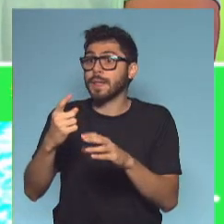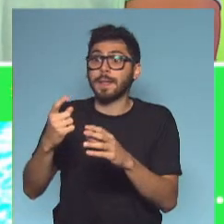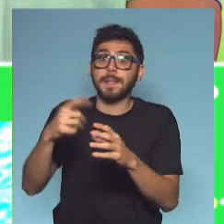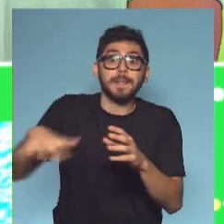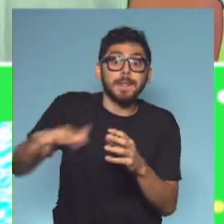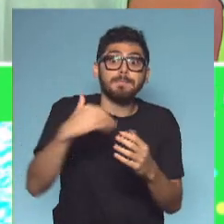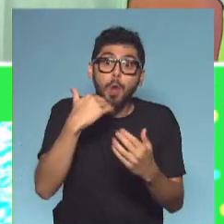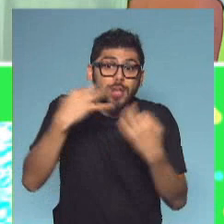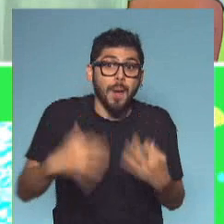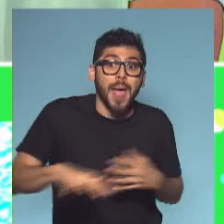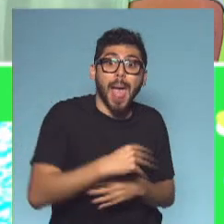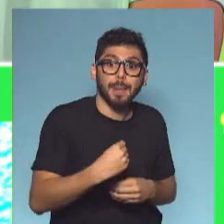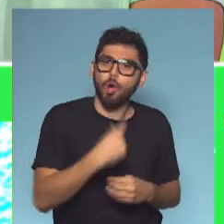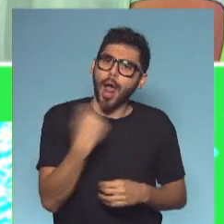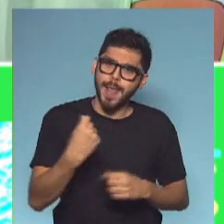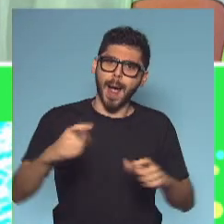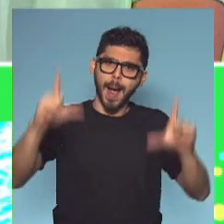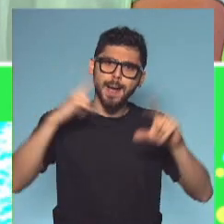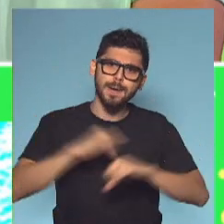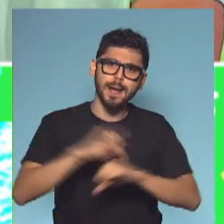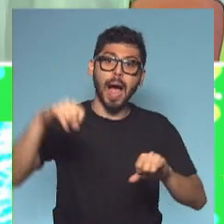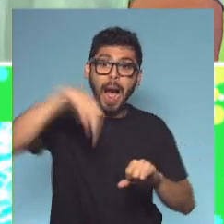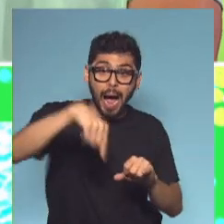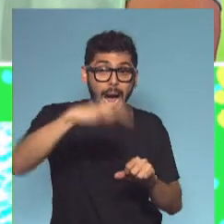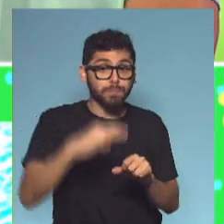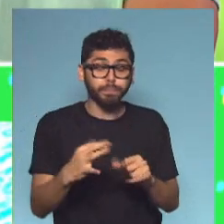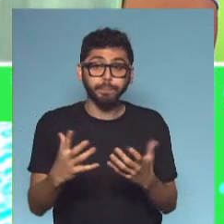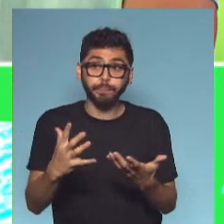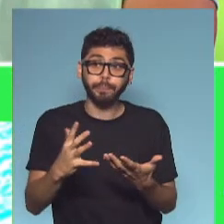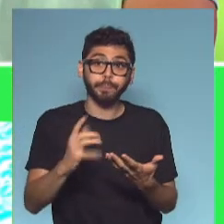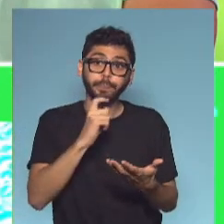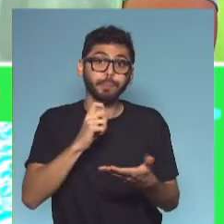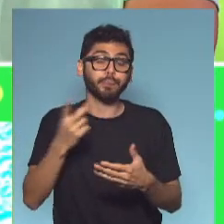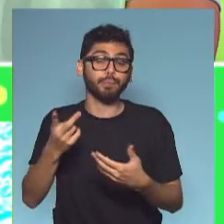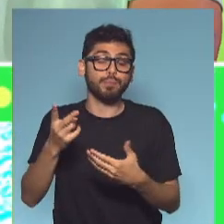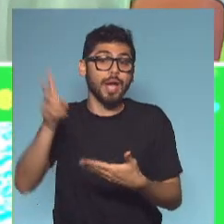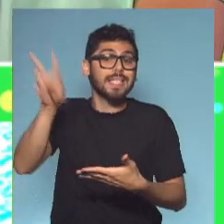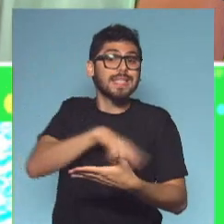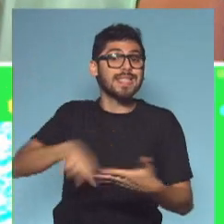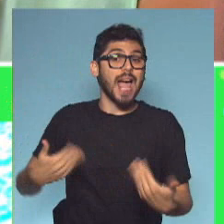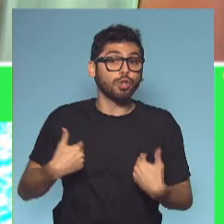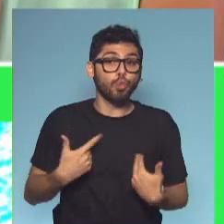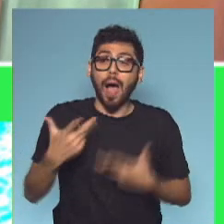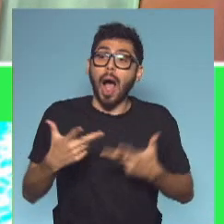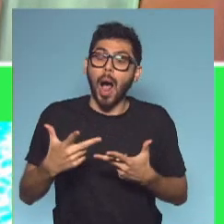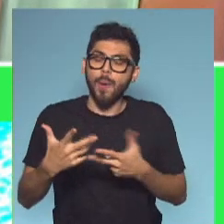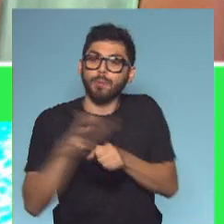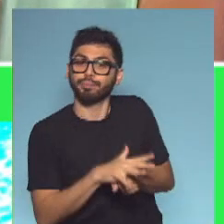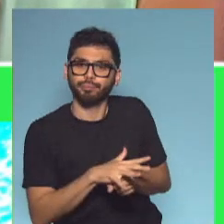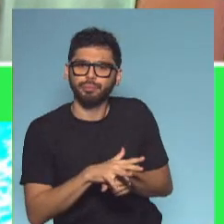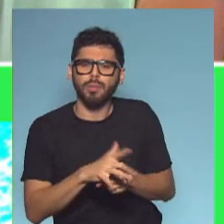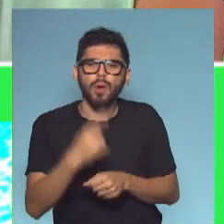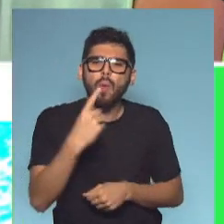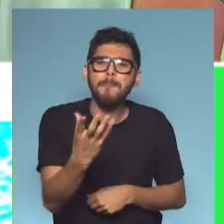era esto y es decir que acá nos están censurando. ¿Los están censurando? ¿Tienen miedo de qué puede pasar? ¿De qué tienen miedo,